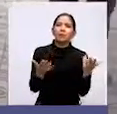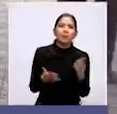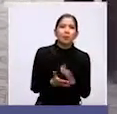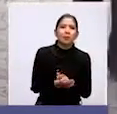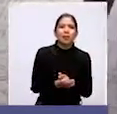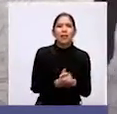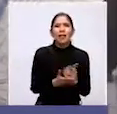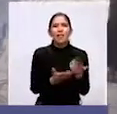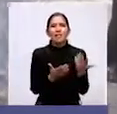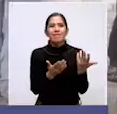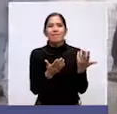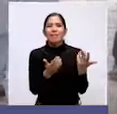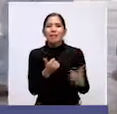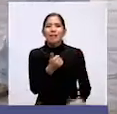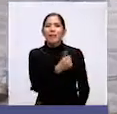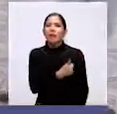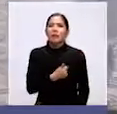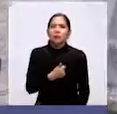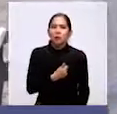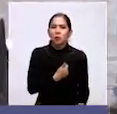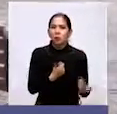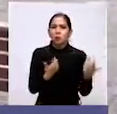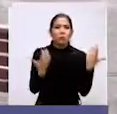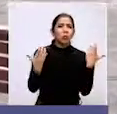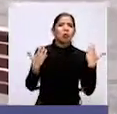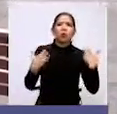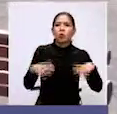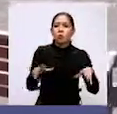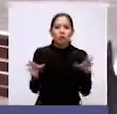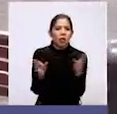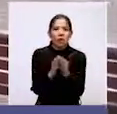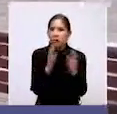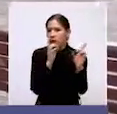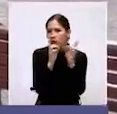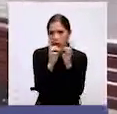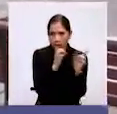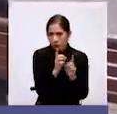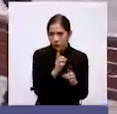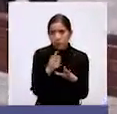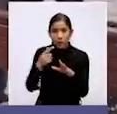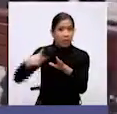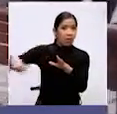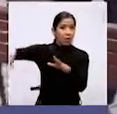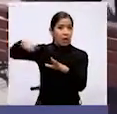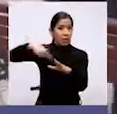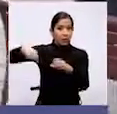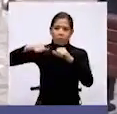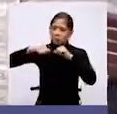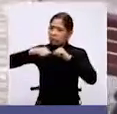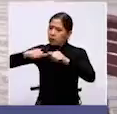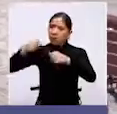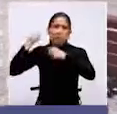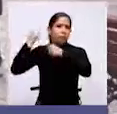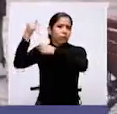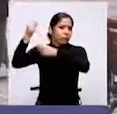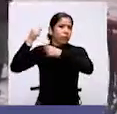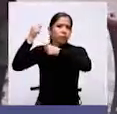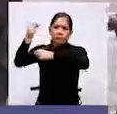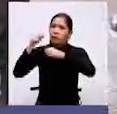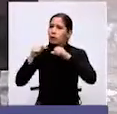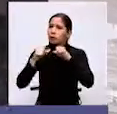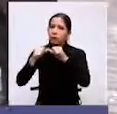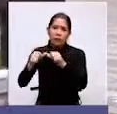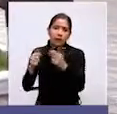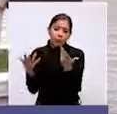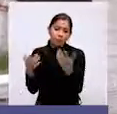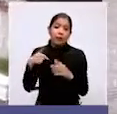con no querer estar presente en el diálogo. Ellos van a continuar con la medida, movilizados, y bueno,